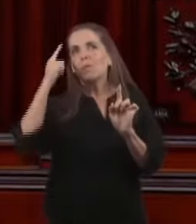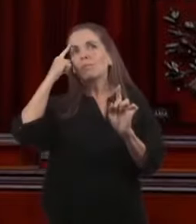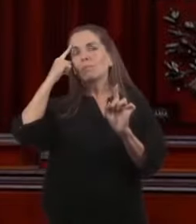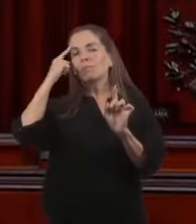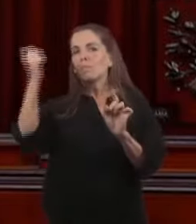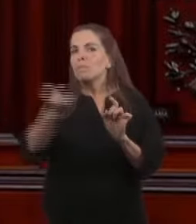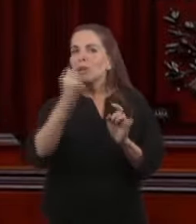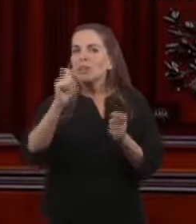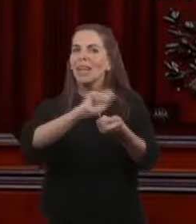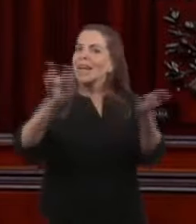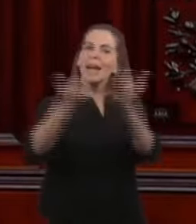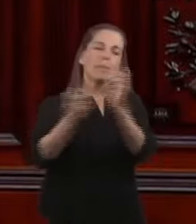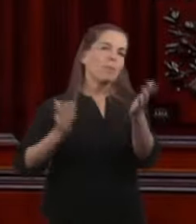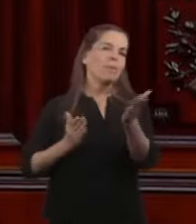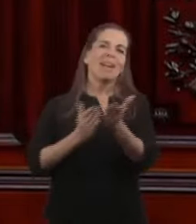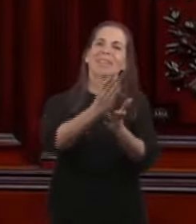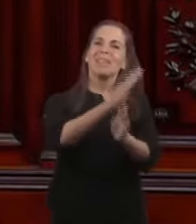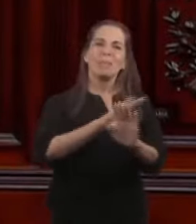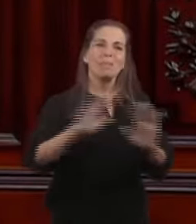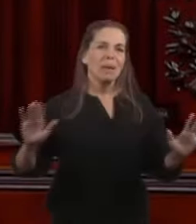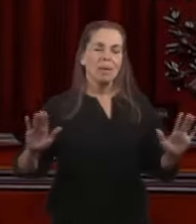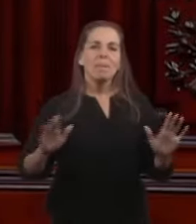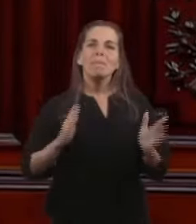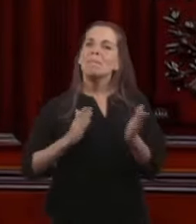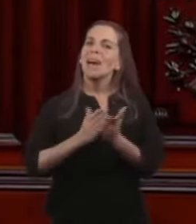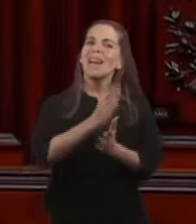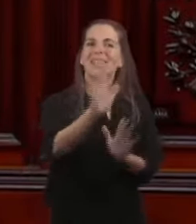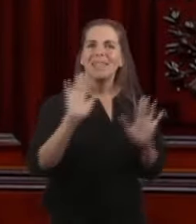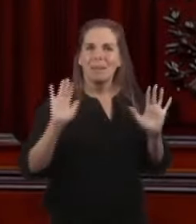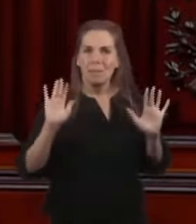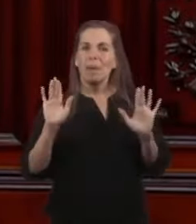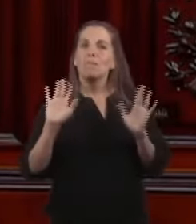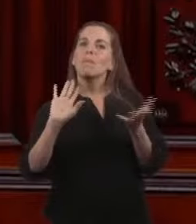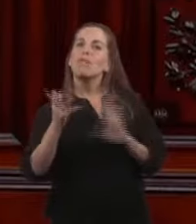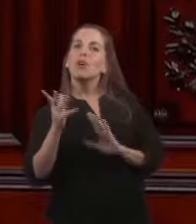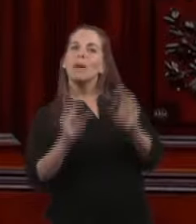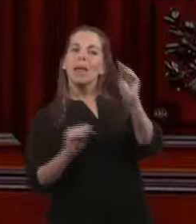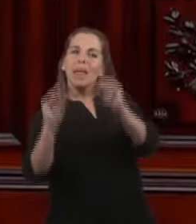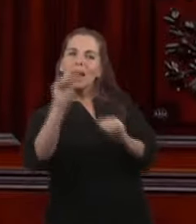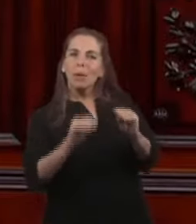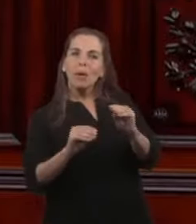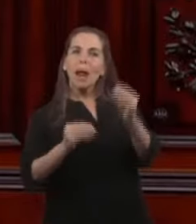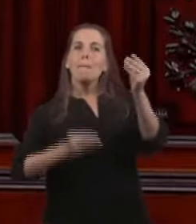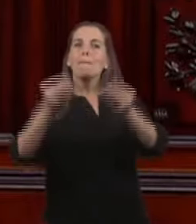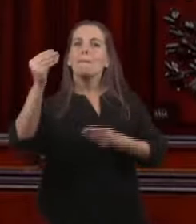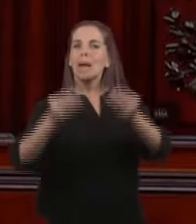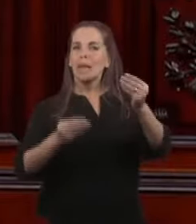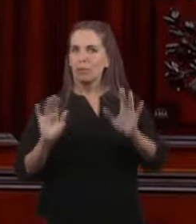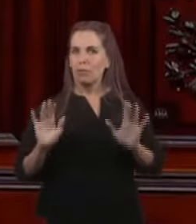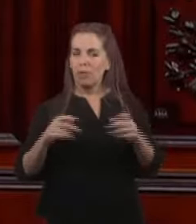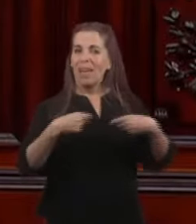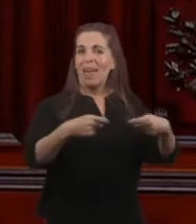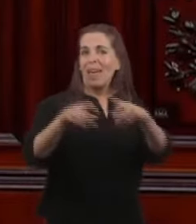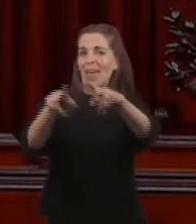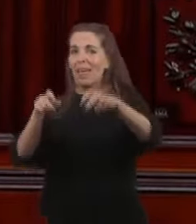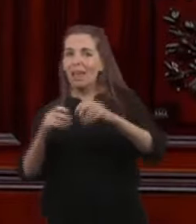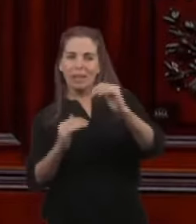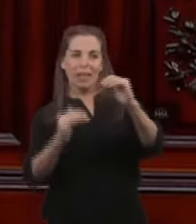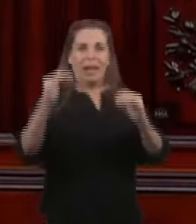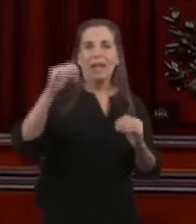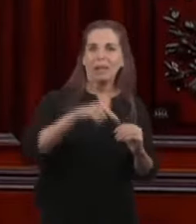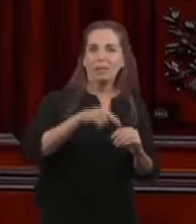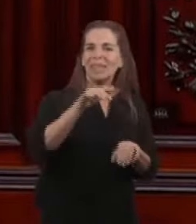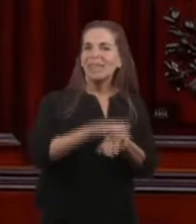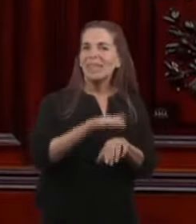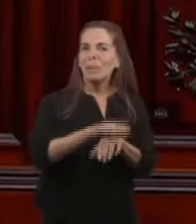siempre la metodología a través de las cuales se elabora el presupuesto el déficit siempre fue consecuencia